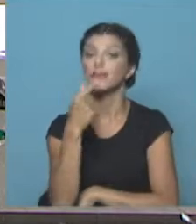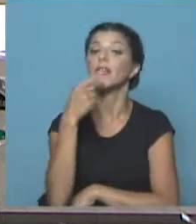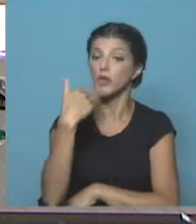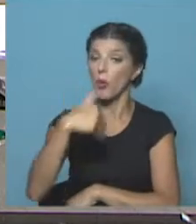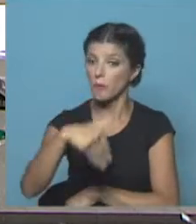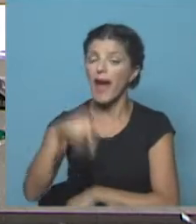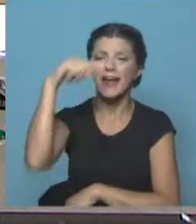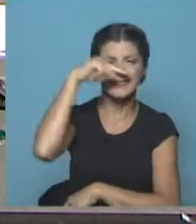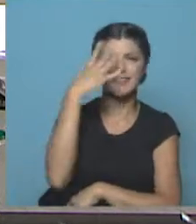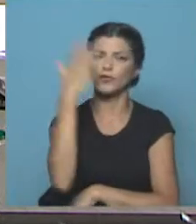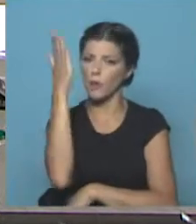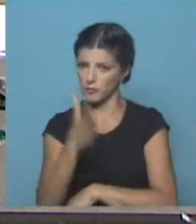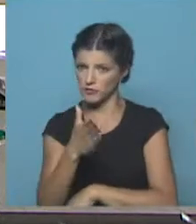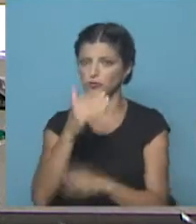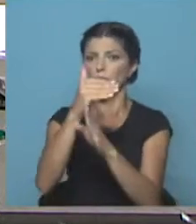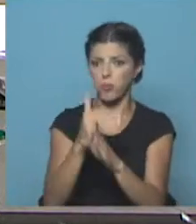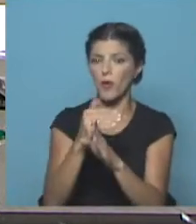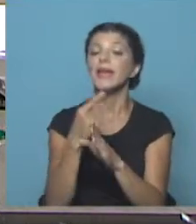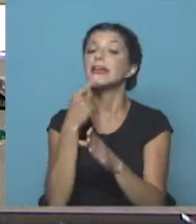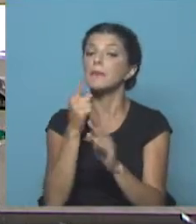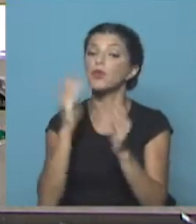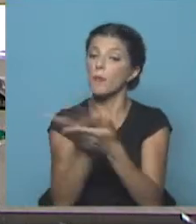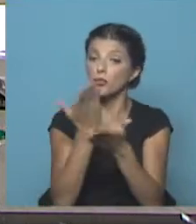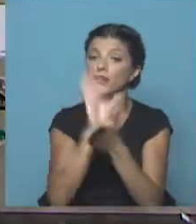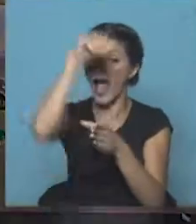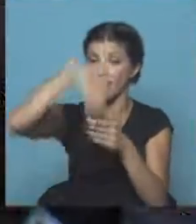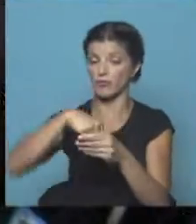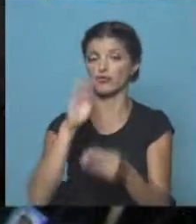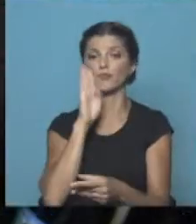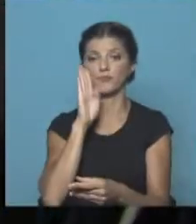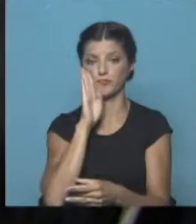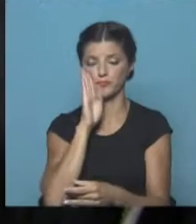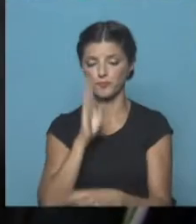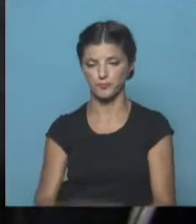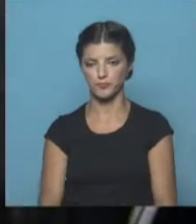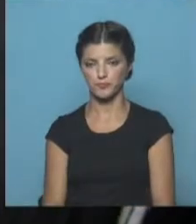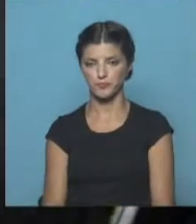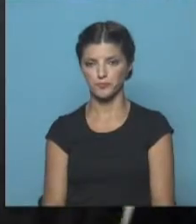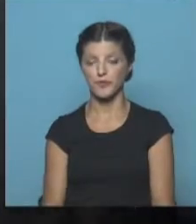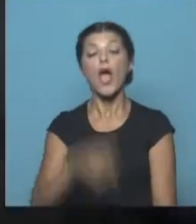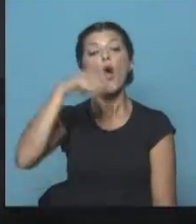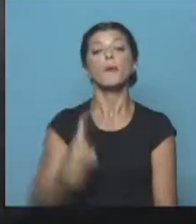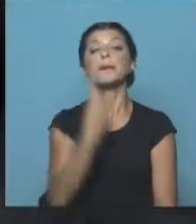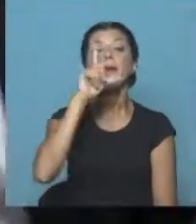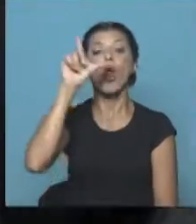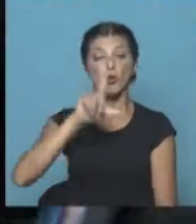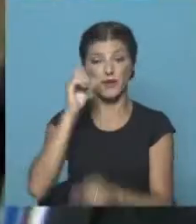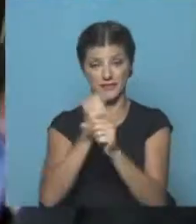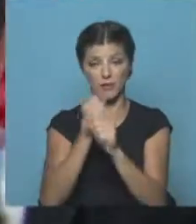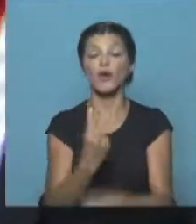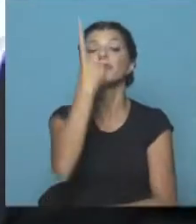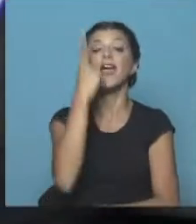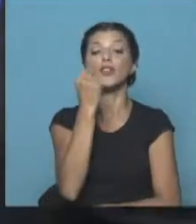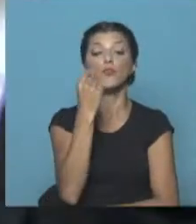del 75%. Les pidió que se queden en el país. Trump calificó a este primer lunes de su gestión como día uno